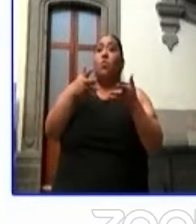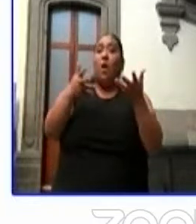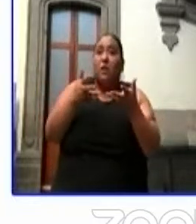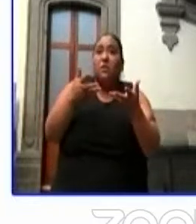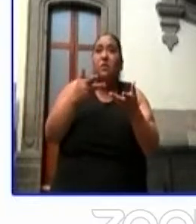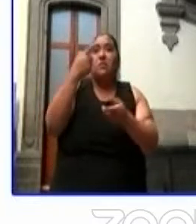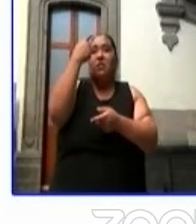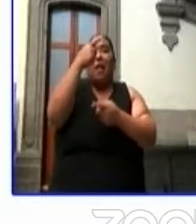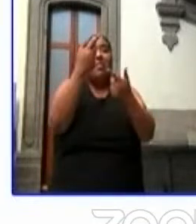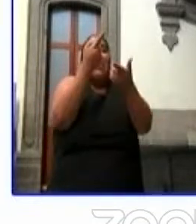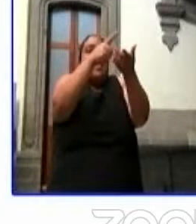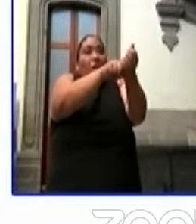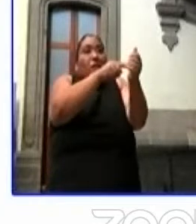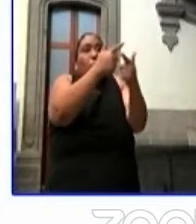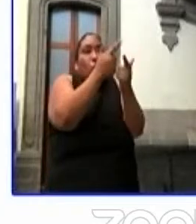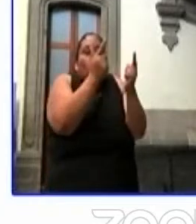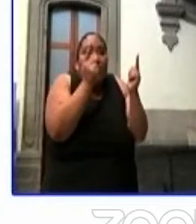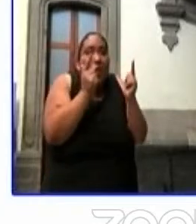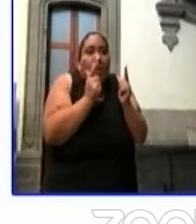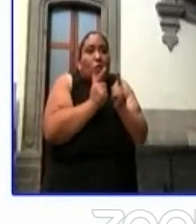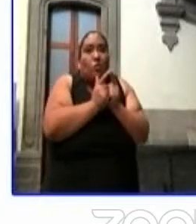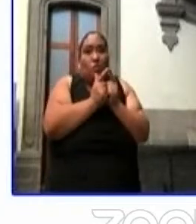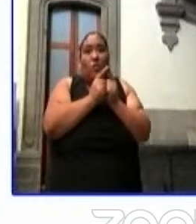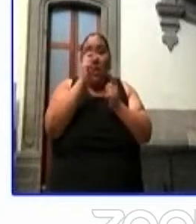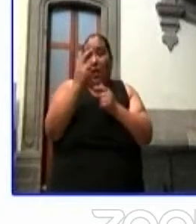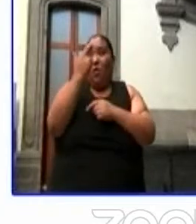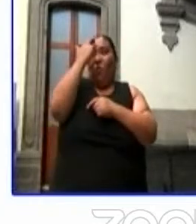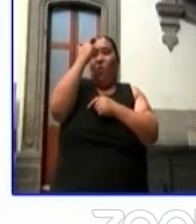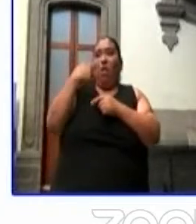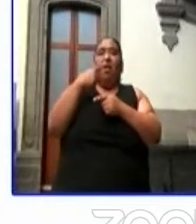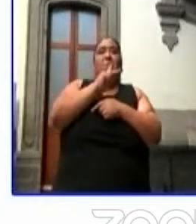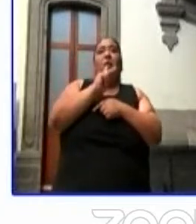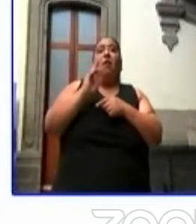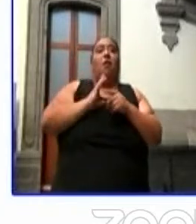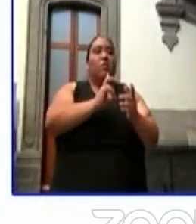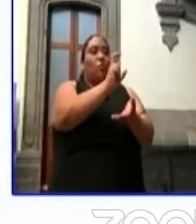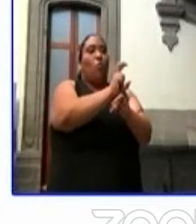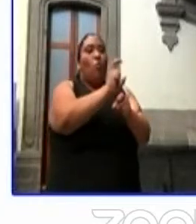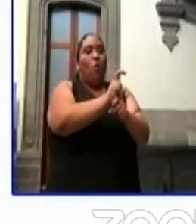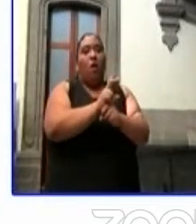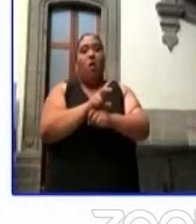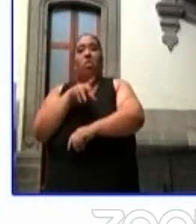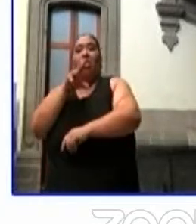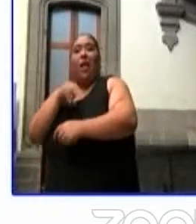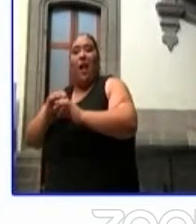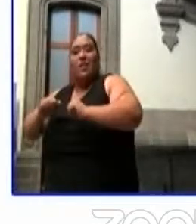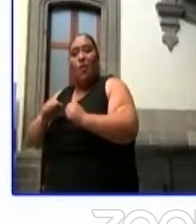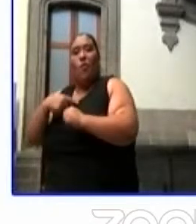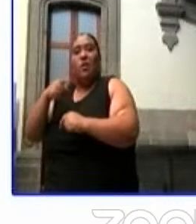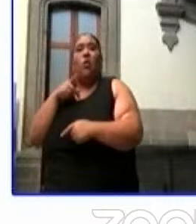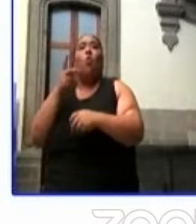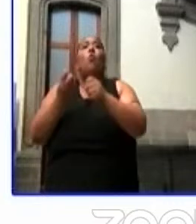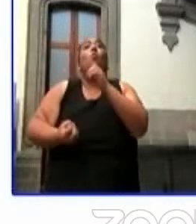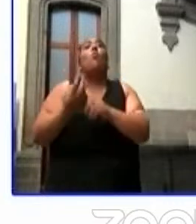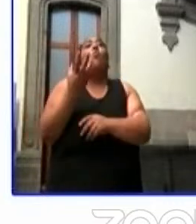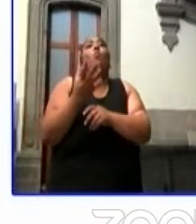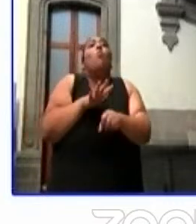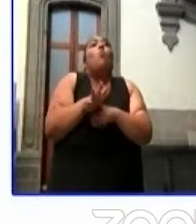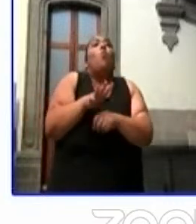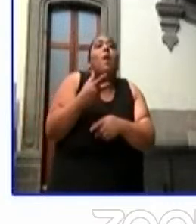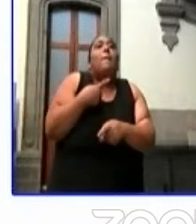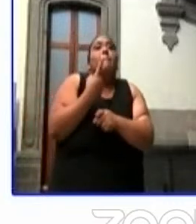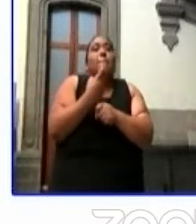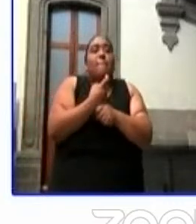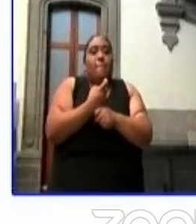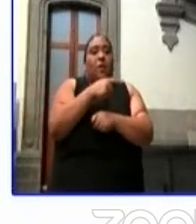grupo, en la discusión del huevo y la gallina, ¿verdad? ¿Qué cuál poníamos primero? Si este que es un cambio